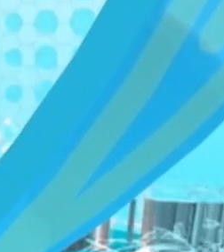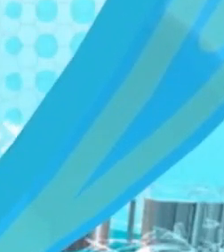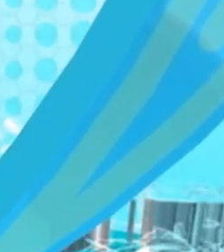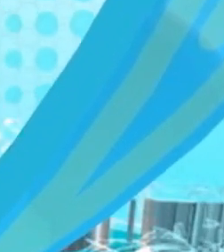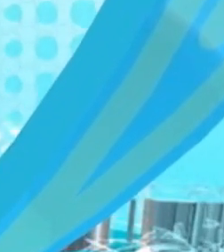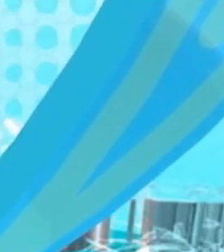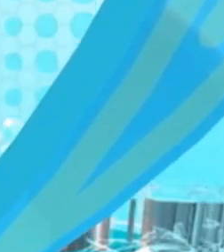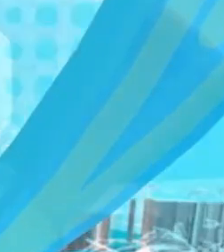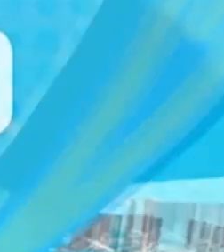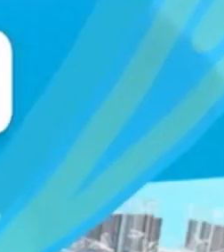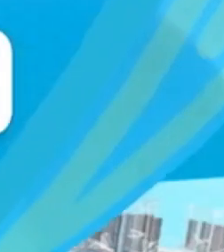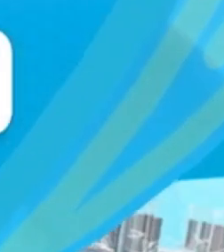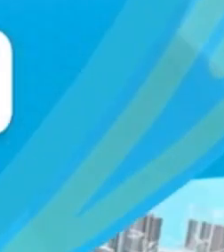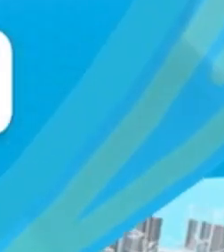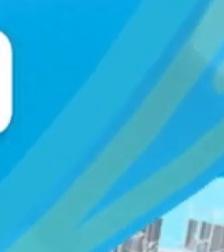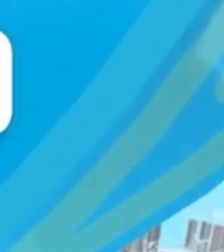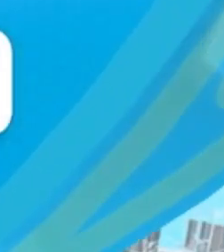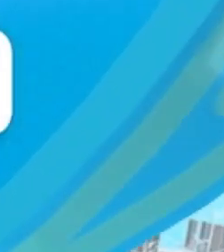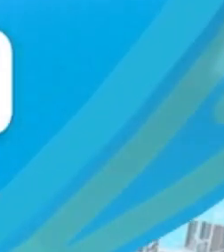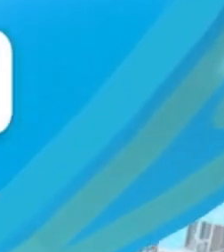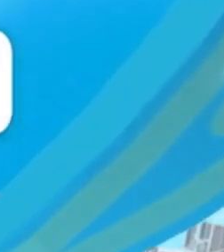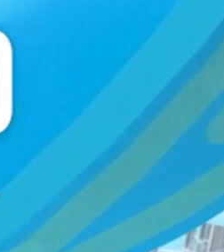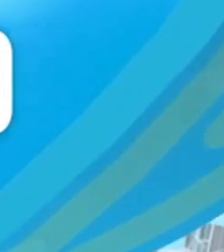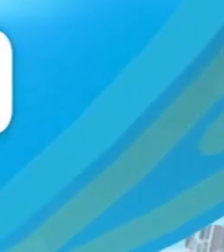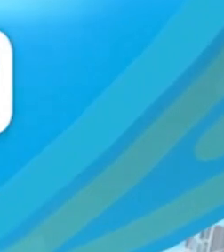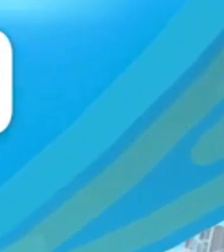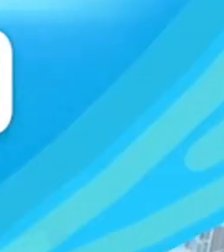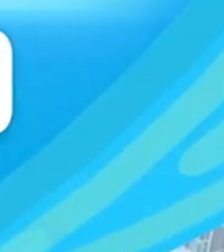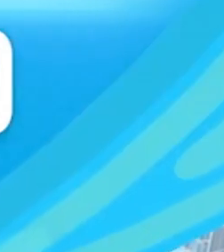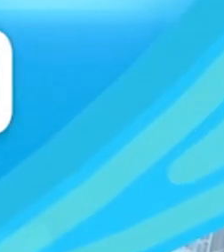Banco Popular presentó El Tipo de Cambio.